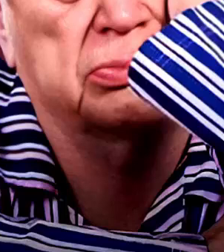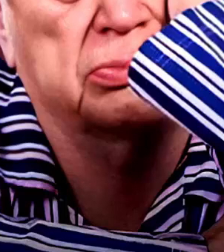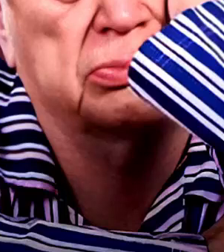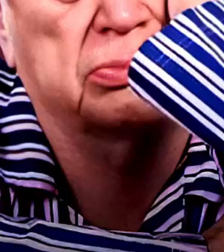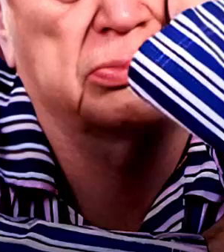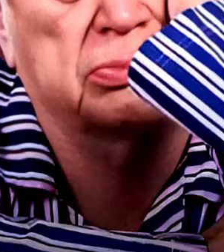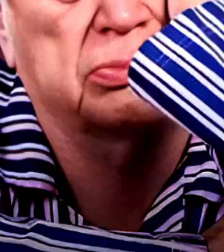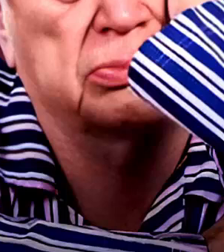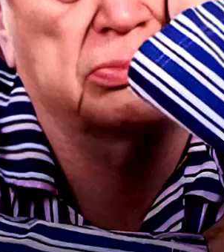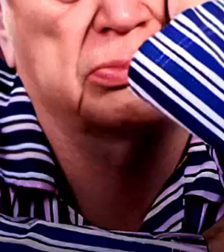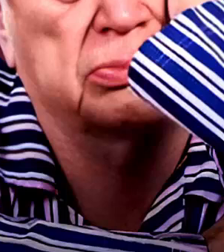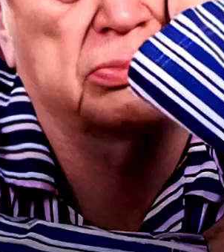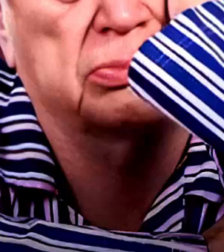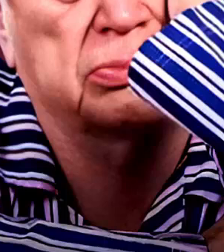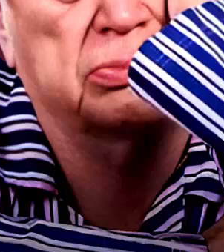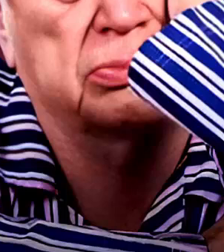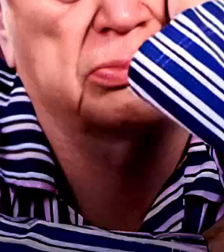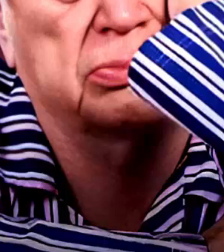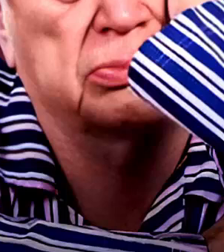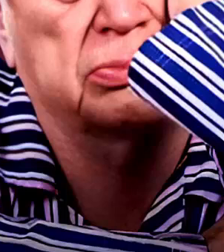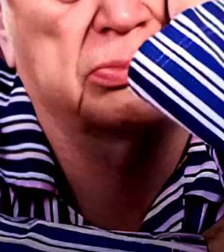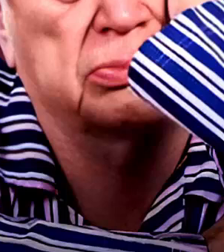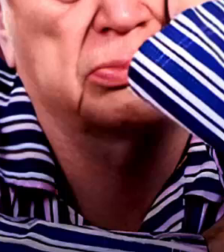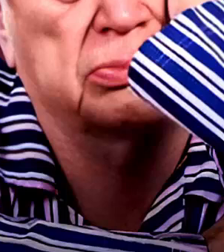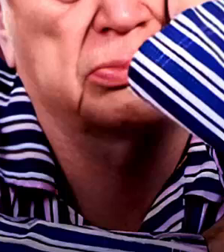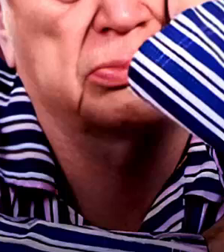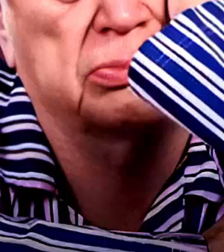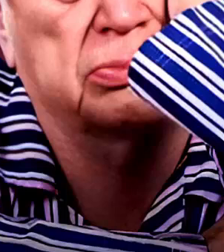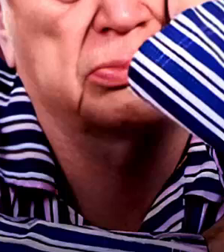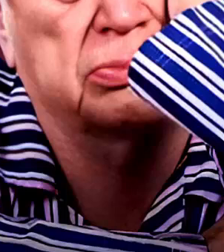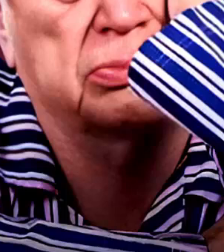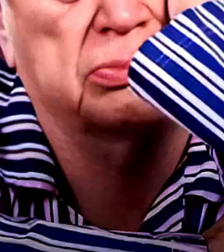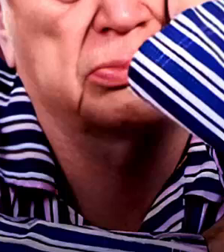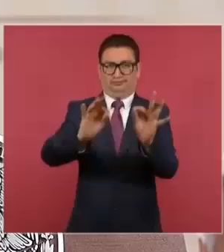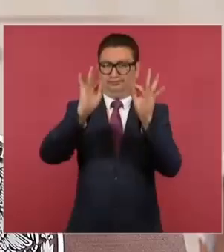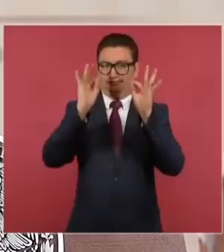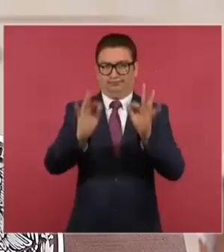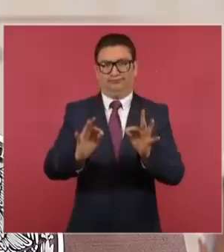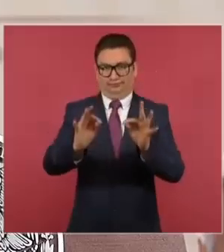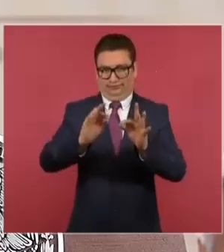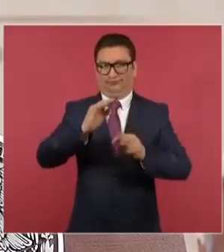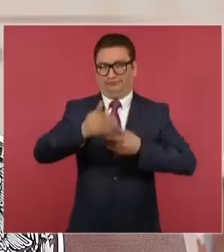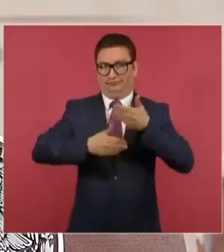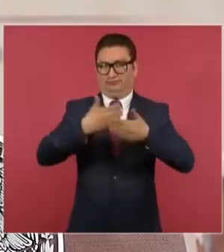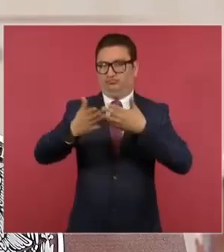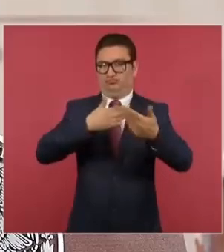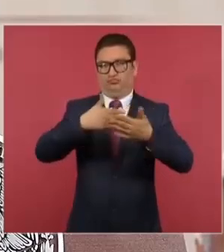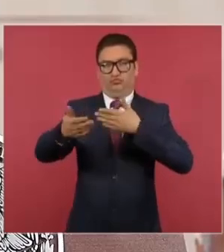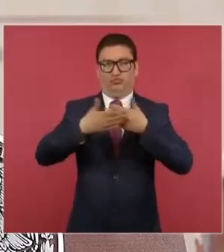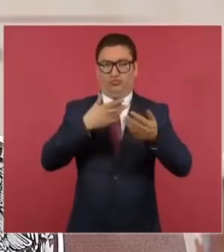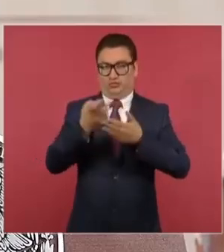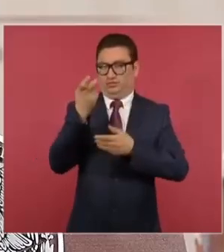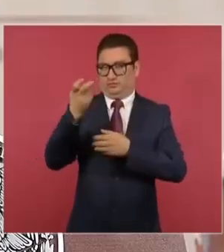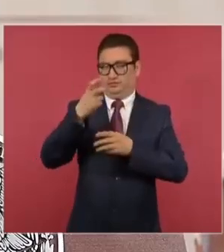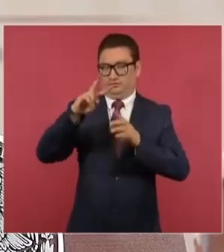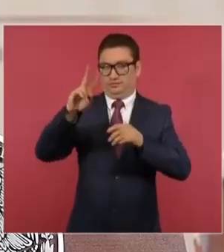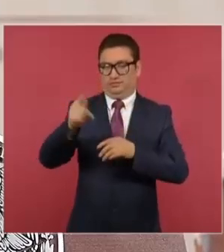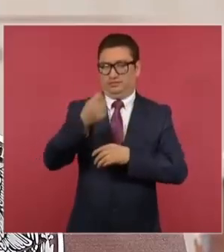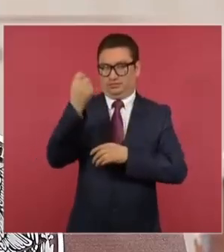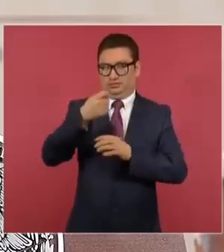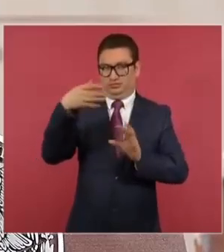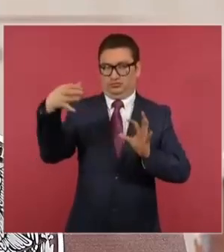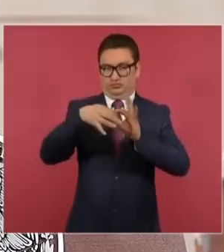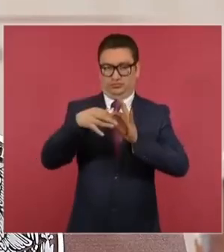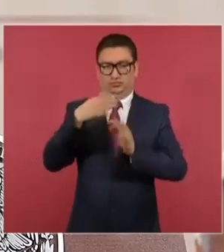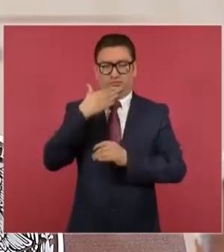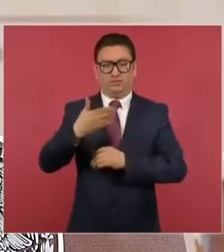Carlos Emiliano Calderón Mercado, coordinador de la Estrategia Digital Nacional, quien informó que a finales de 2023, Internet para Todos tiene una